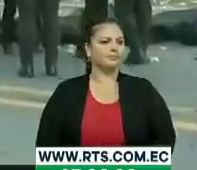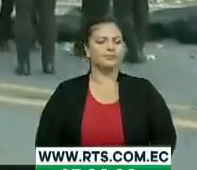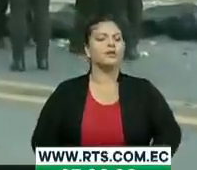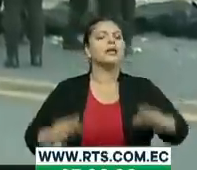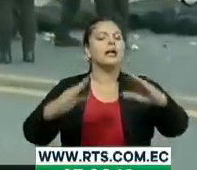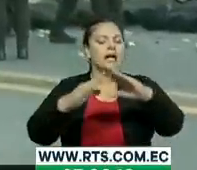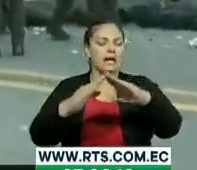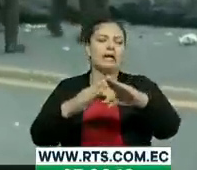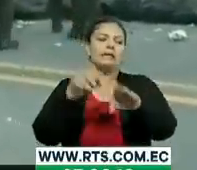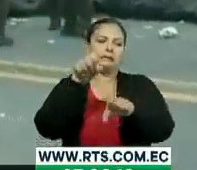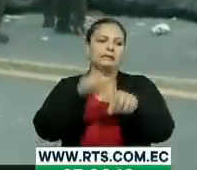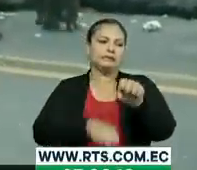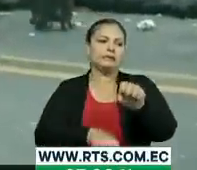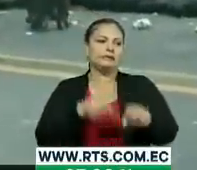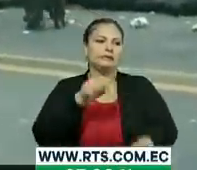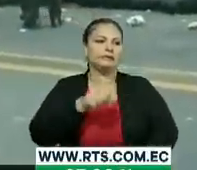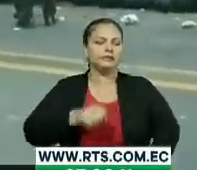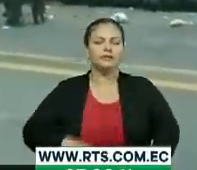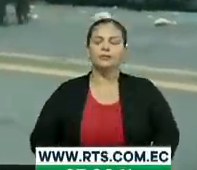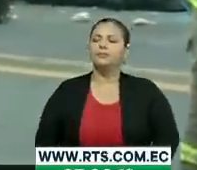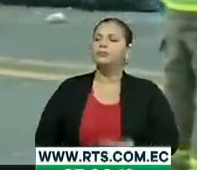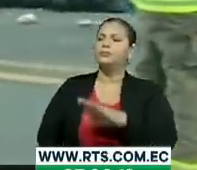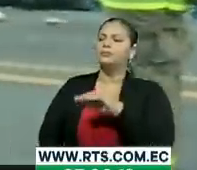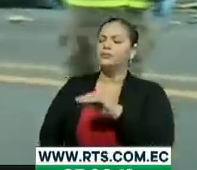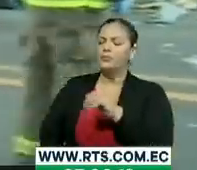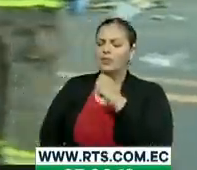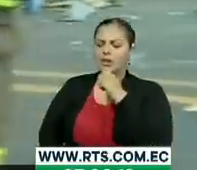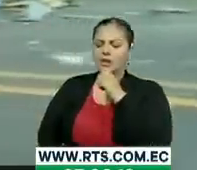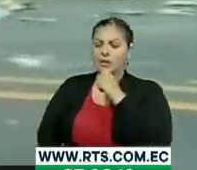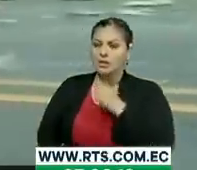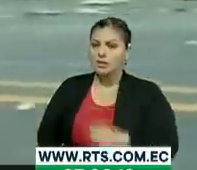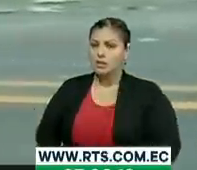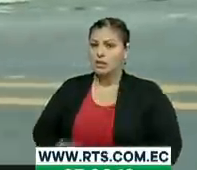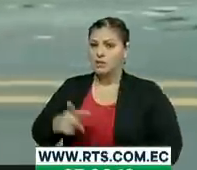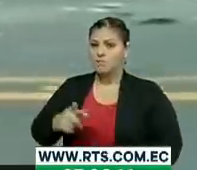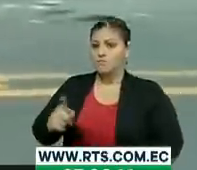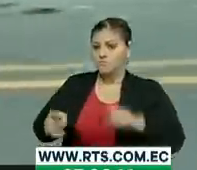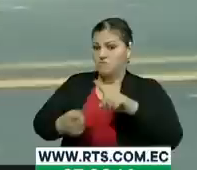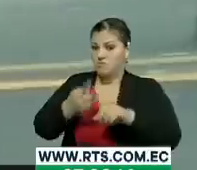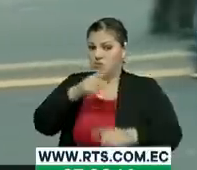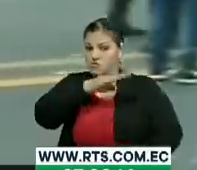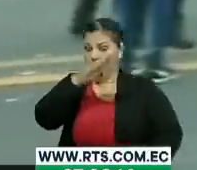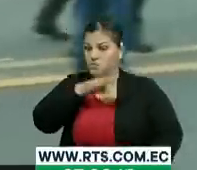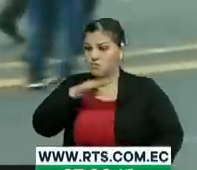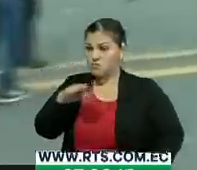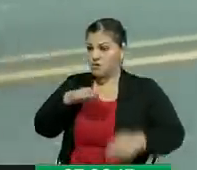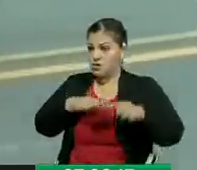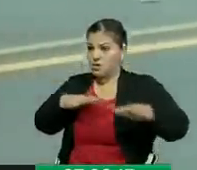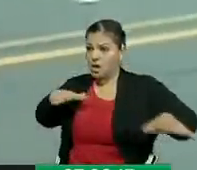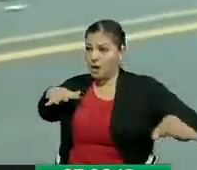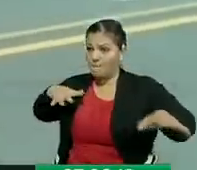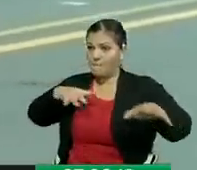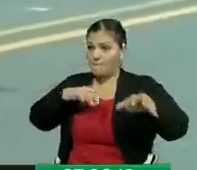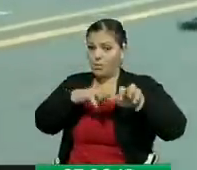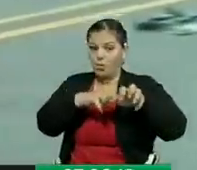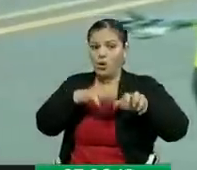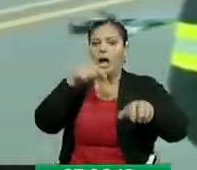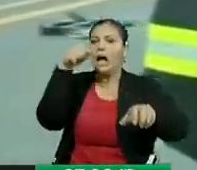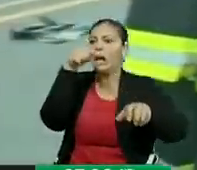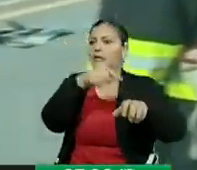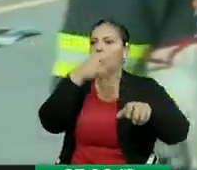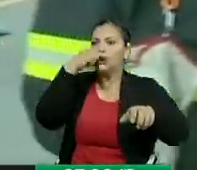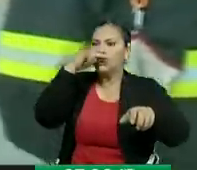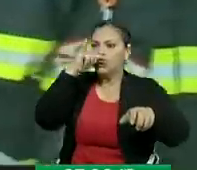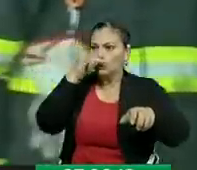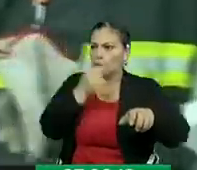caso de lo que usted me comentaba, en la parte de arriba, se chocó con un vehículo tipo 4x4, ahí los dos niños fallecidos y un adulto herido,